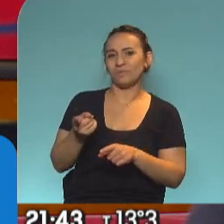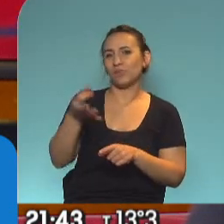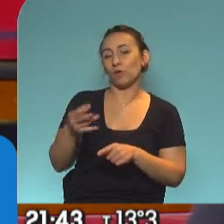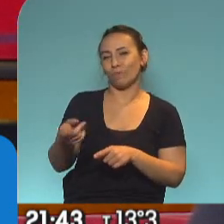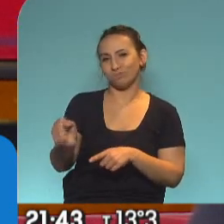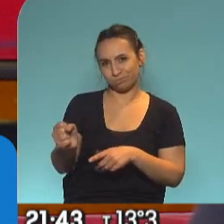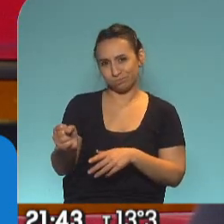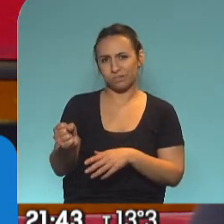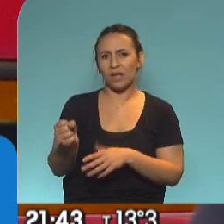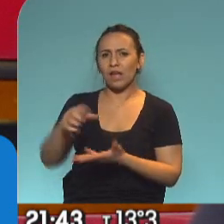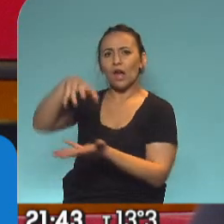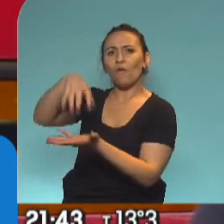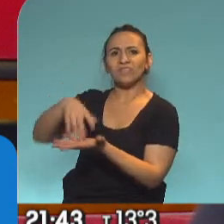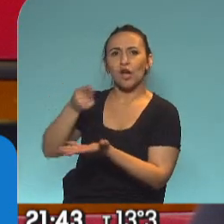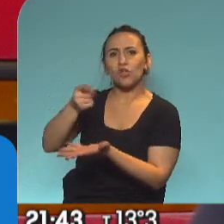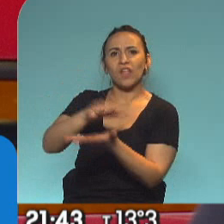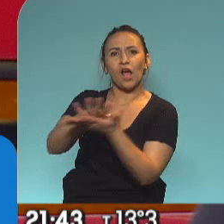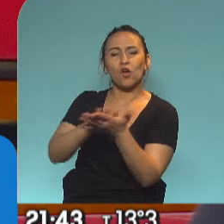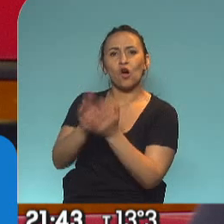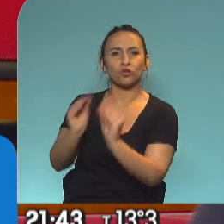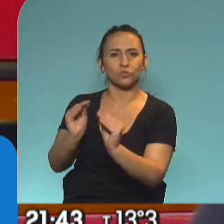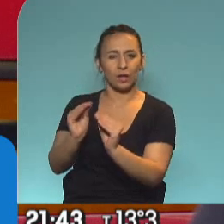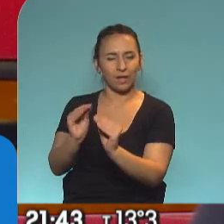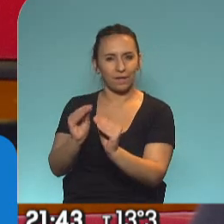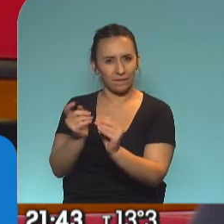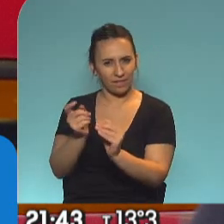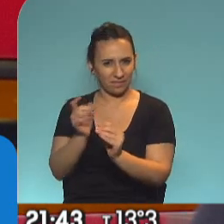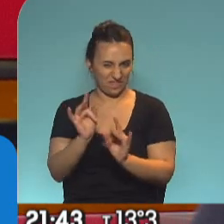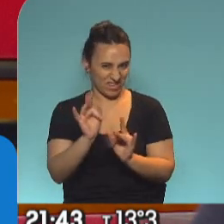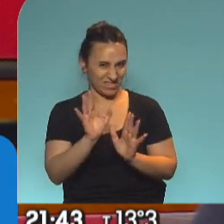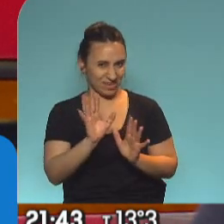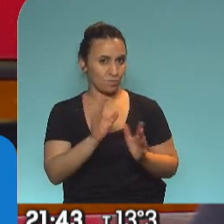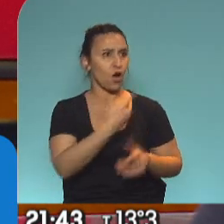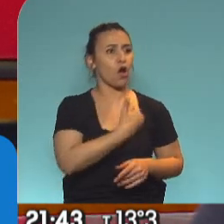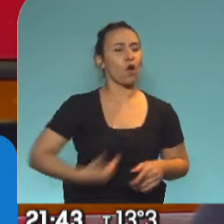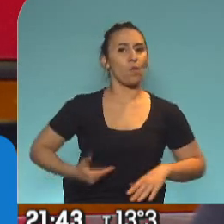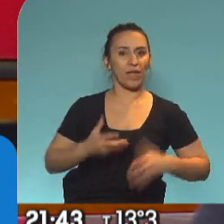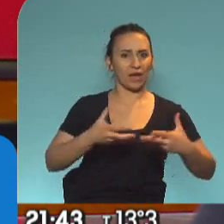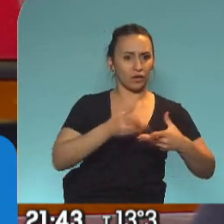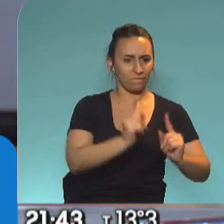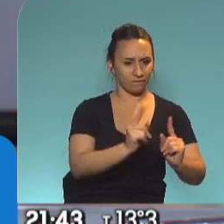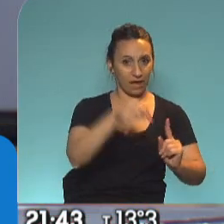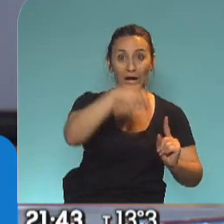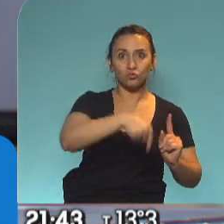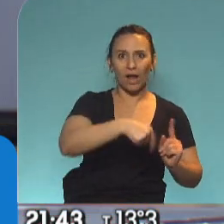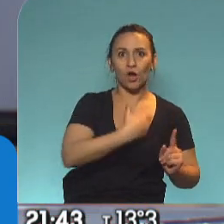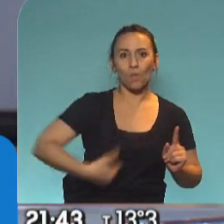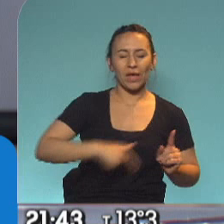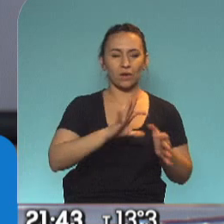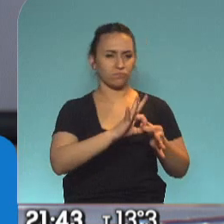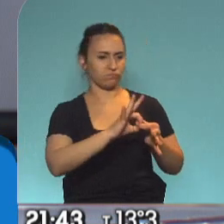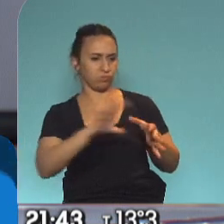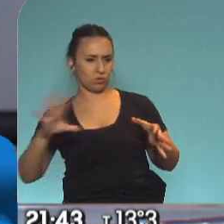difícil para una Oficina Anticorrupción desligarse del gobierno en funciones. Nosotros tenemos la máxima